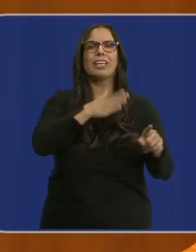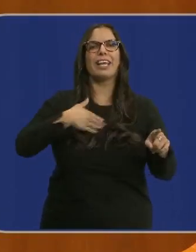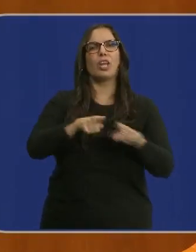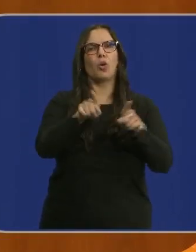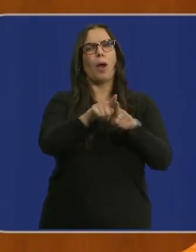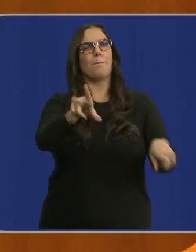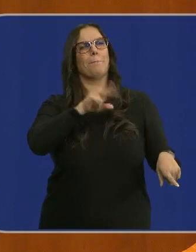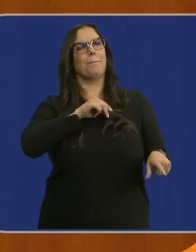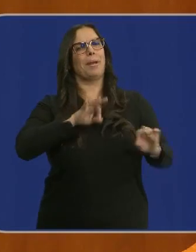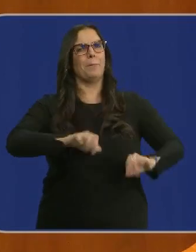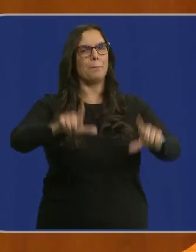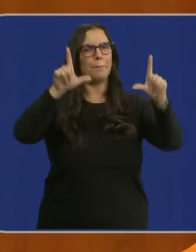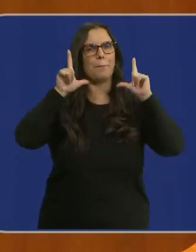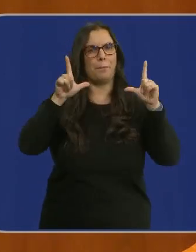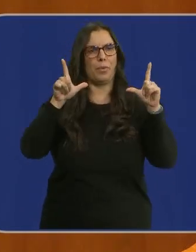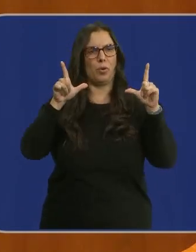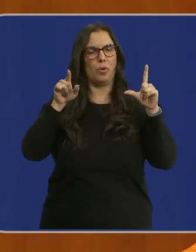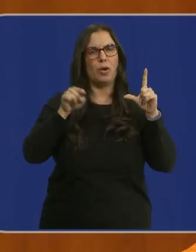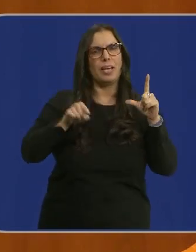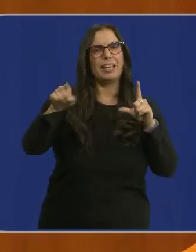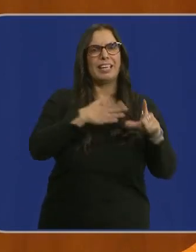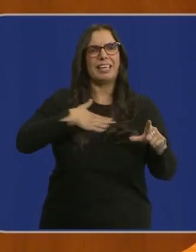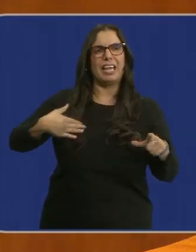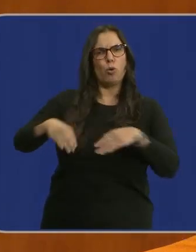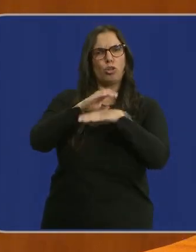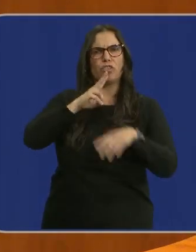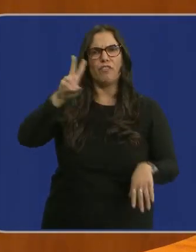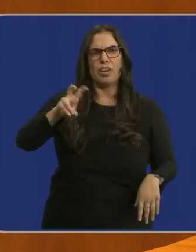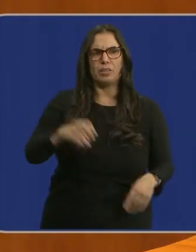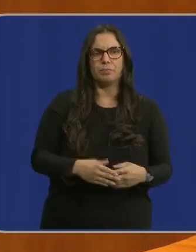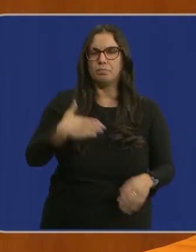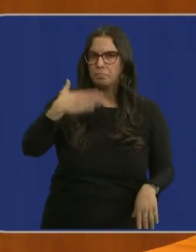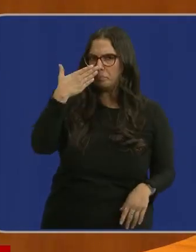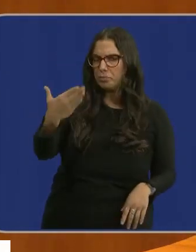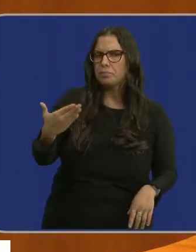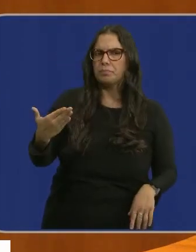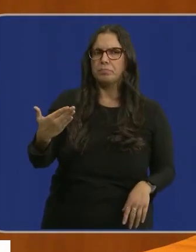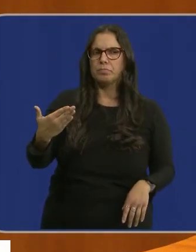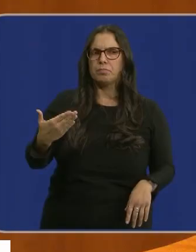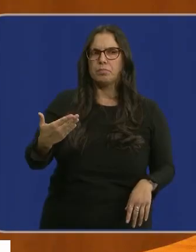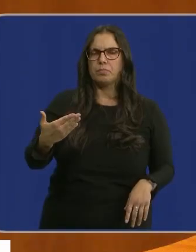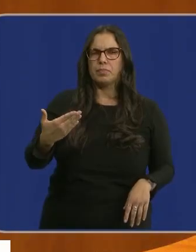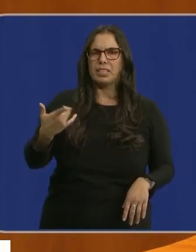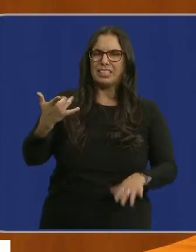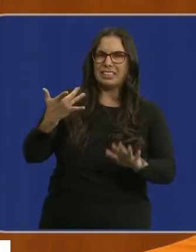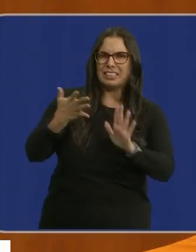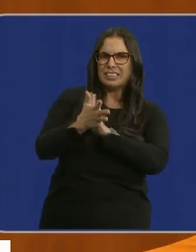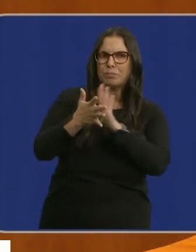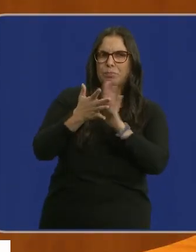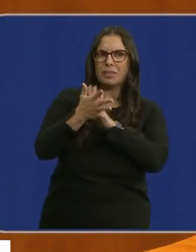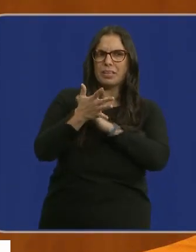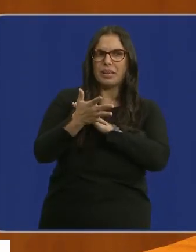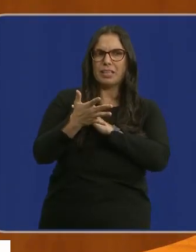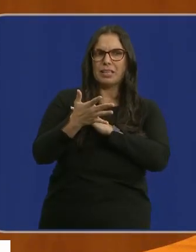un trofeo y quieren la cabeza de un consejero válido. La verdad es que es más difícil argumentar